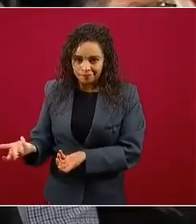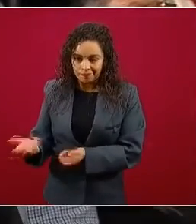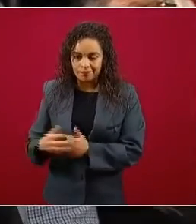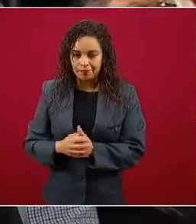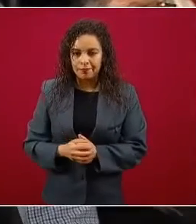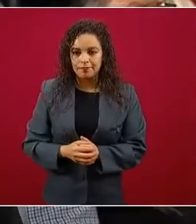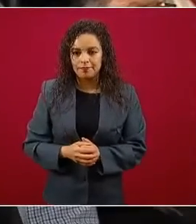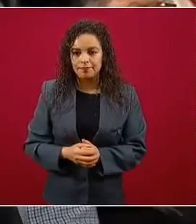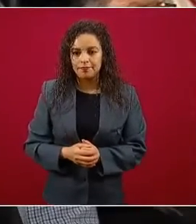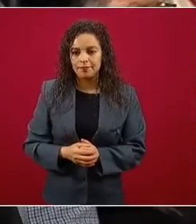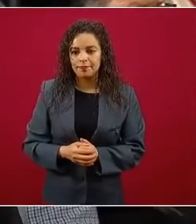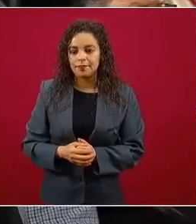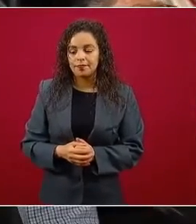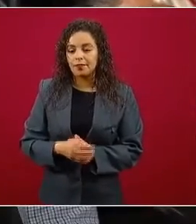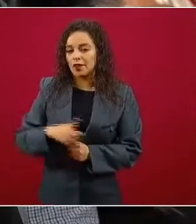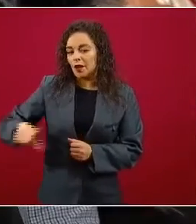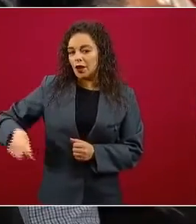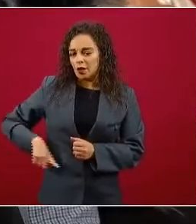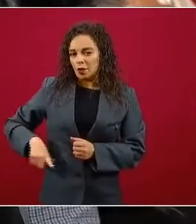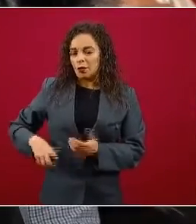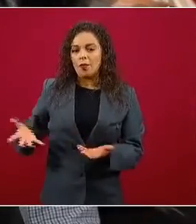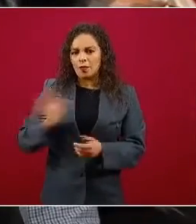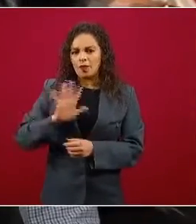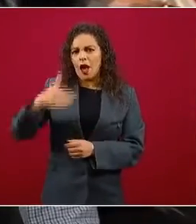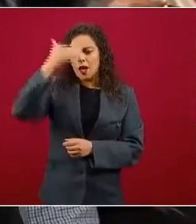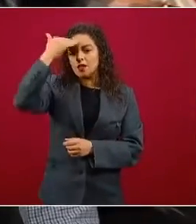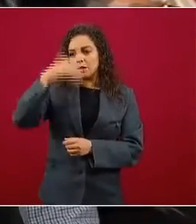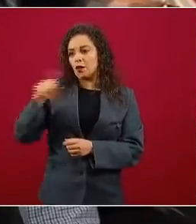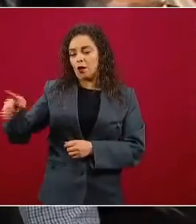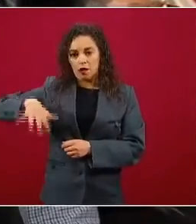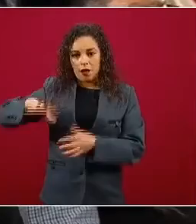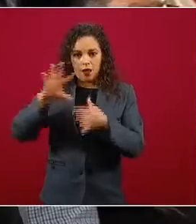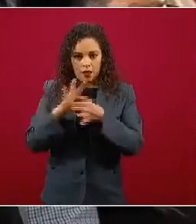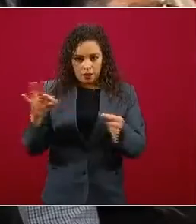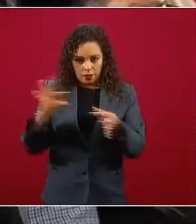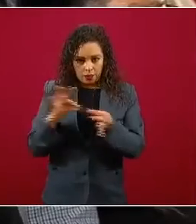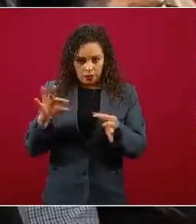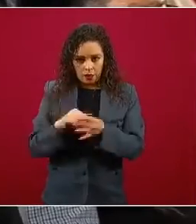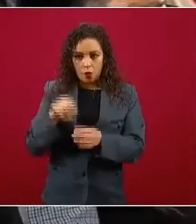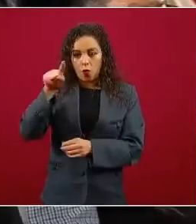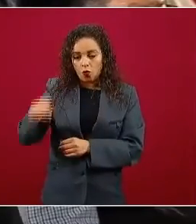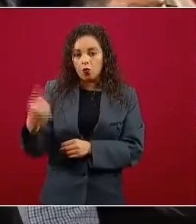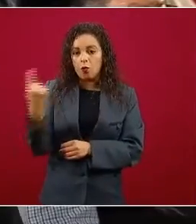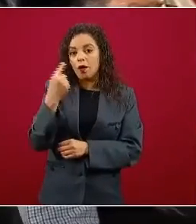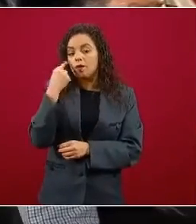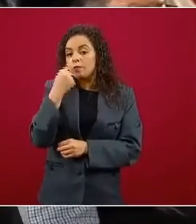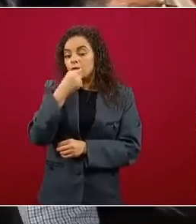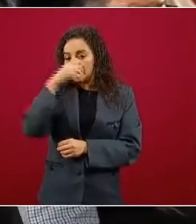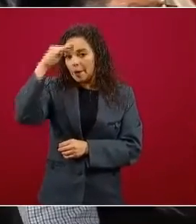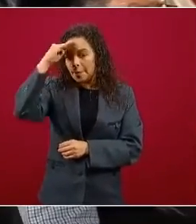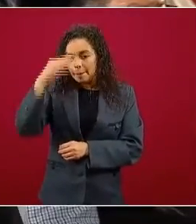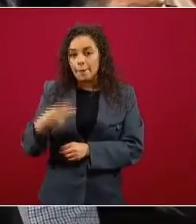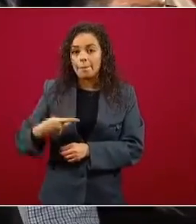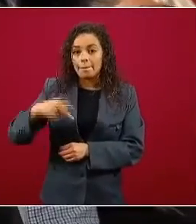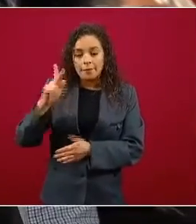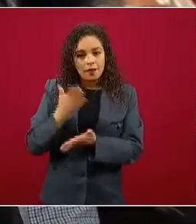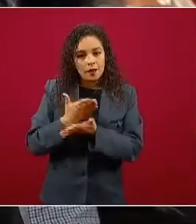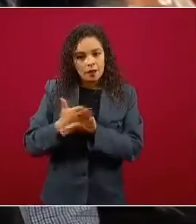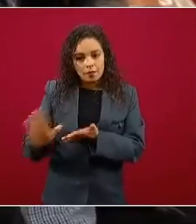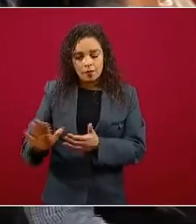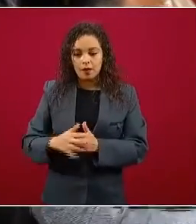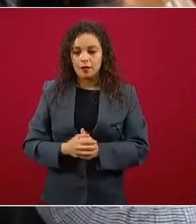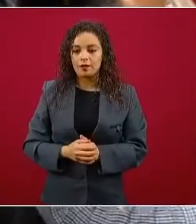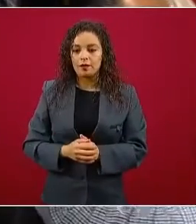más. El gobierno, que sabemos la postura, usted ya la dijo, pero además de hacer un